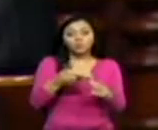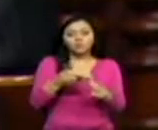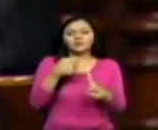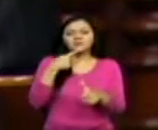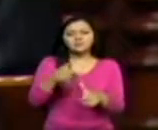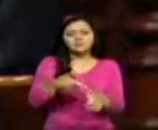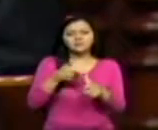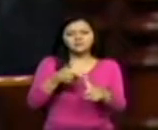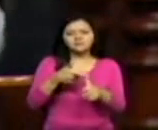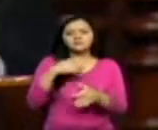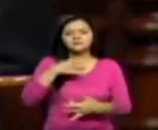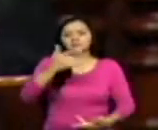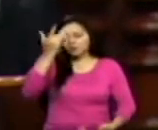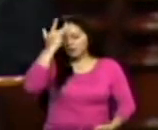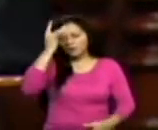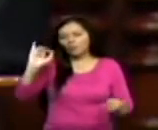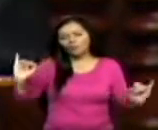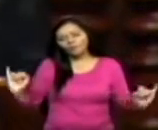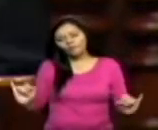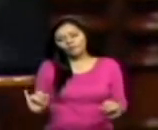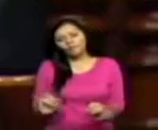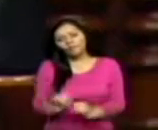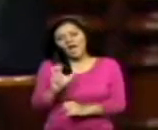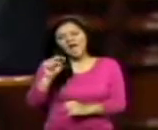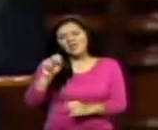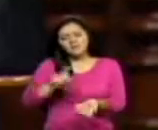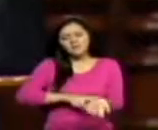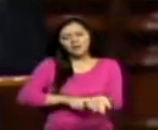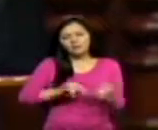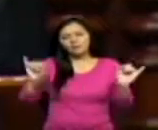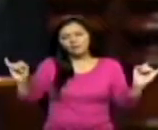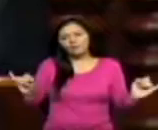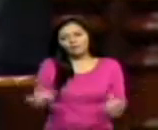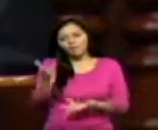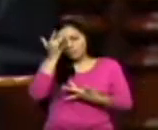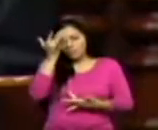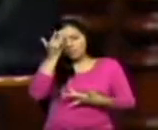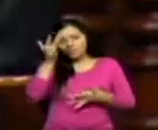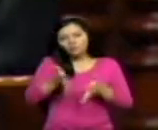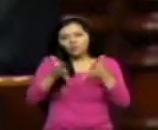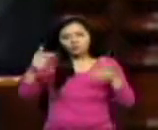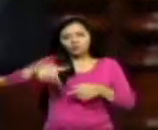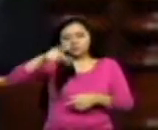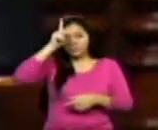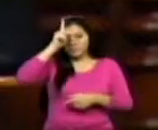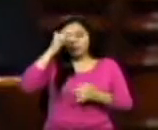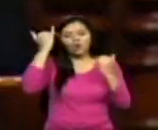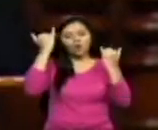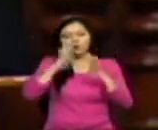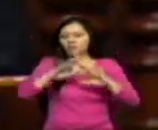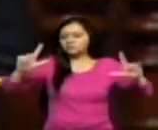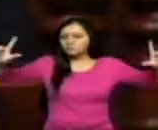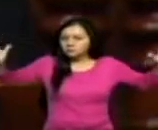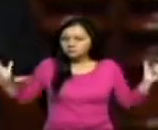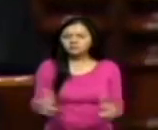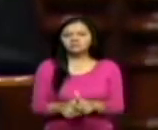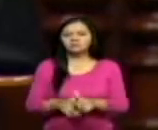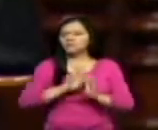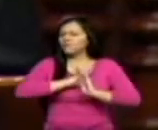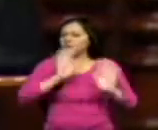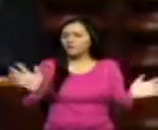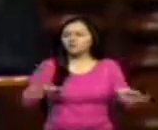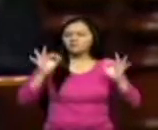eliminar la anemia en los chicos haya desaparecido por completo y que todo niño tenga acceso